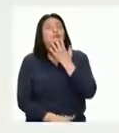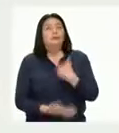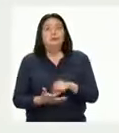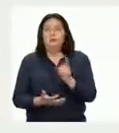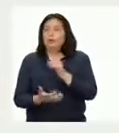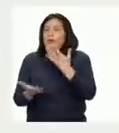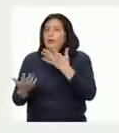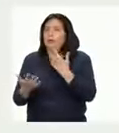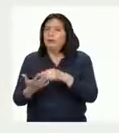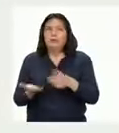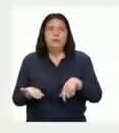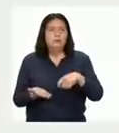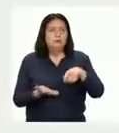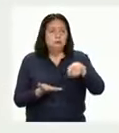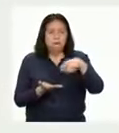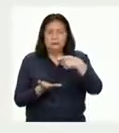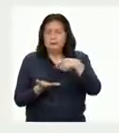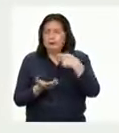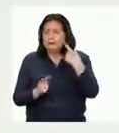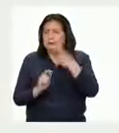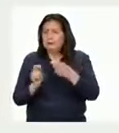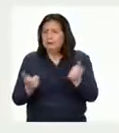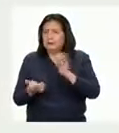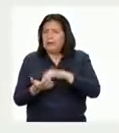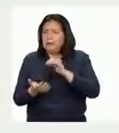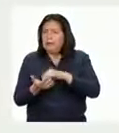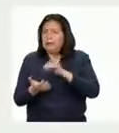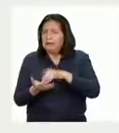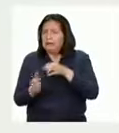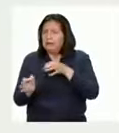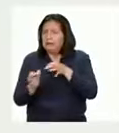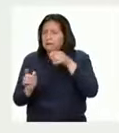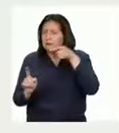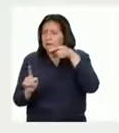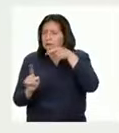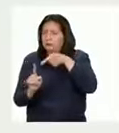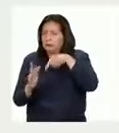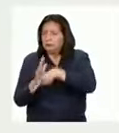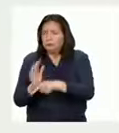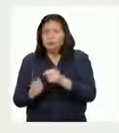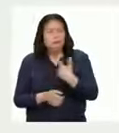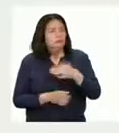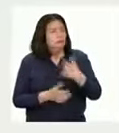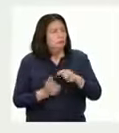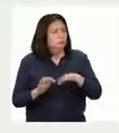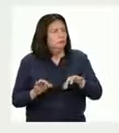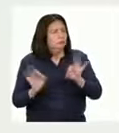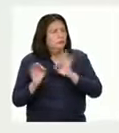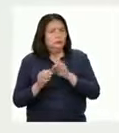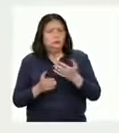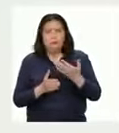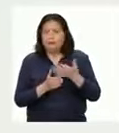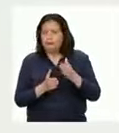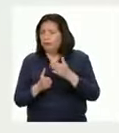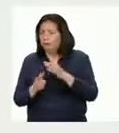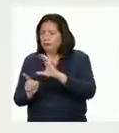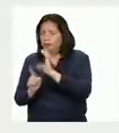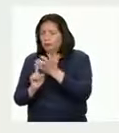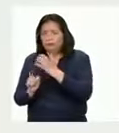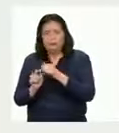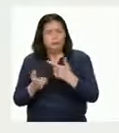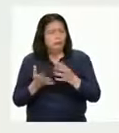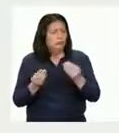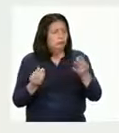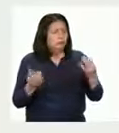no hemos hablado de los platos tradicionales de manera más específica. Y eso es súper importante porque como conviven tantas culturas dentro del mismo